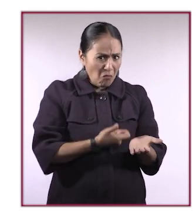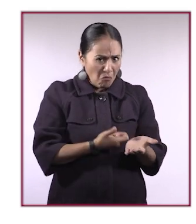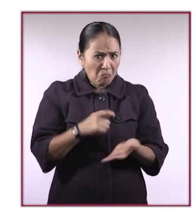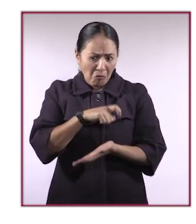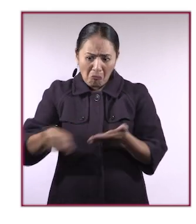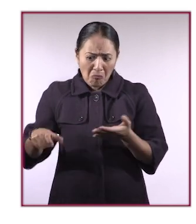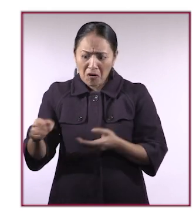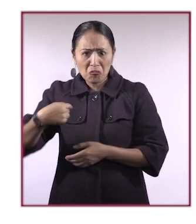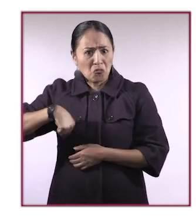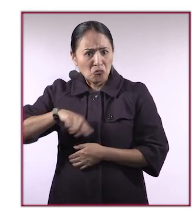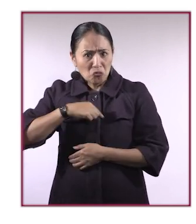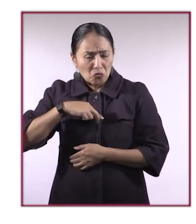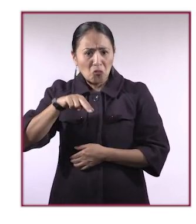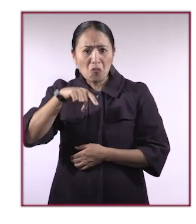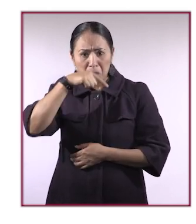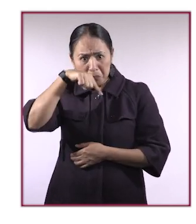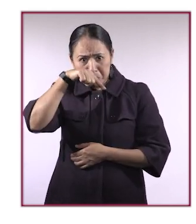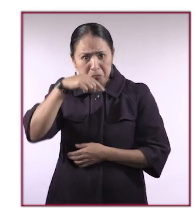ellos no tenían.